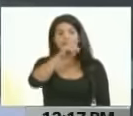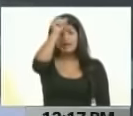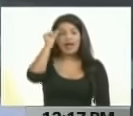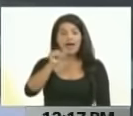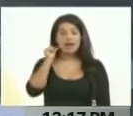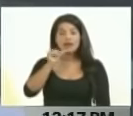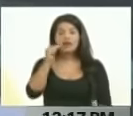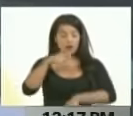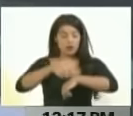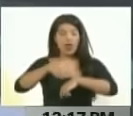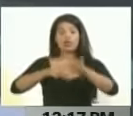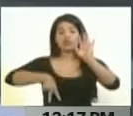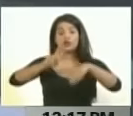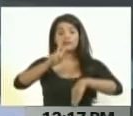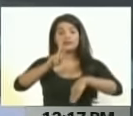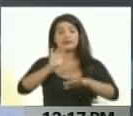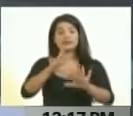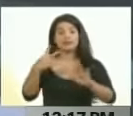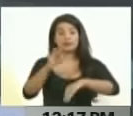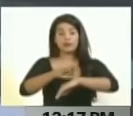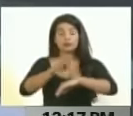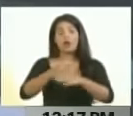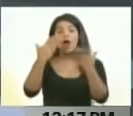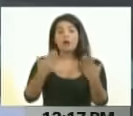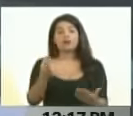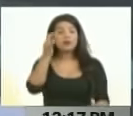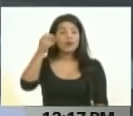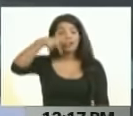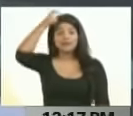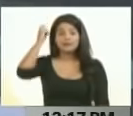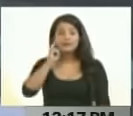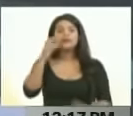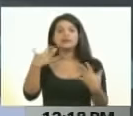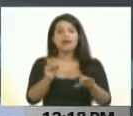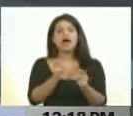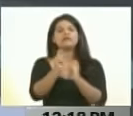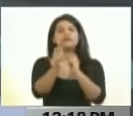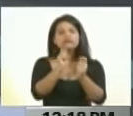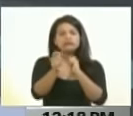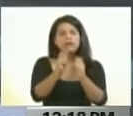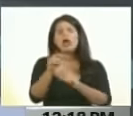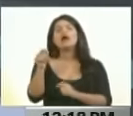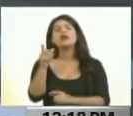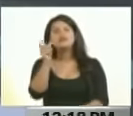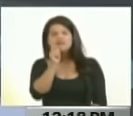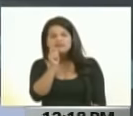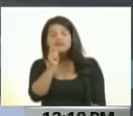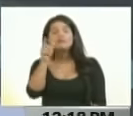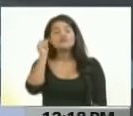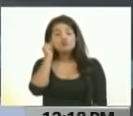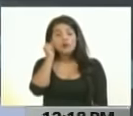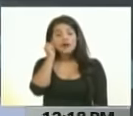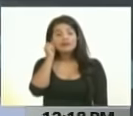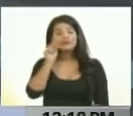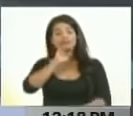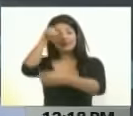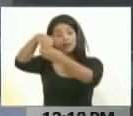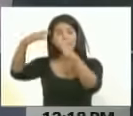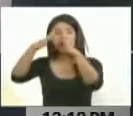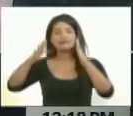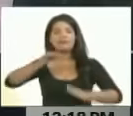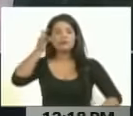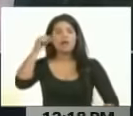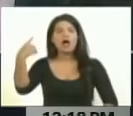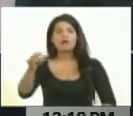12 y 17 minutos del mediodía. Hasta ahora, la canciller Delcy Rodríguez ofrece una rueda de prensa. Ya se encuentra nuestra compañera en Casa Amarilla, Andrea López,